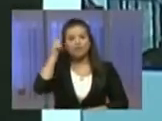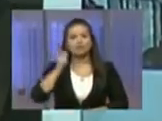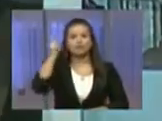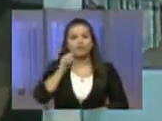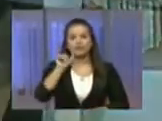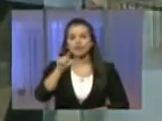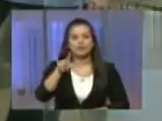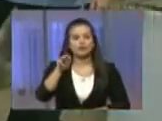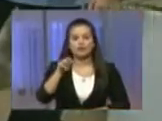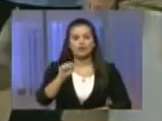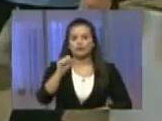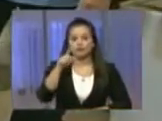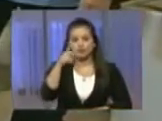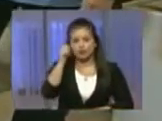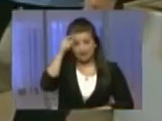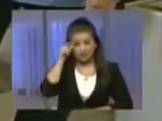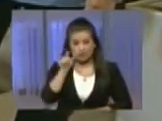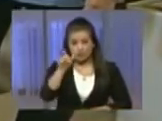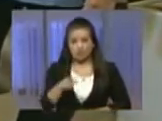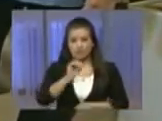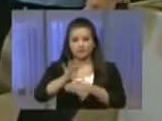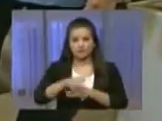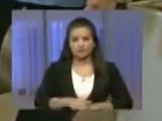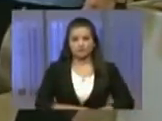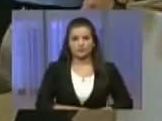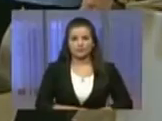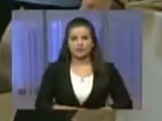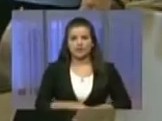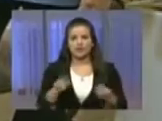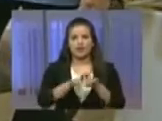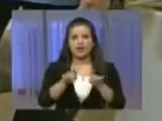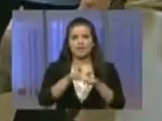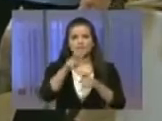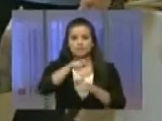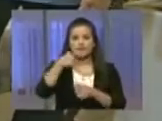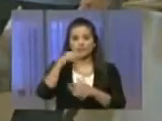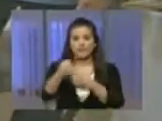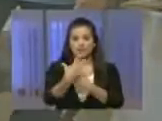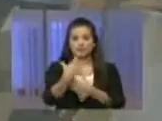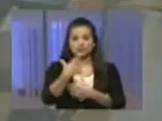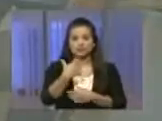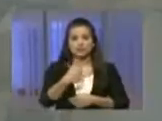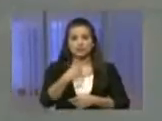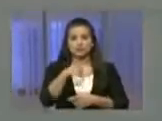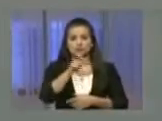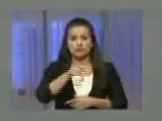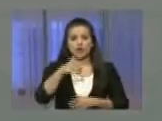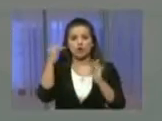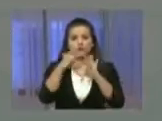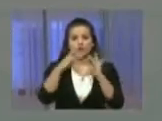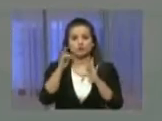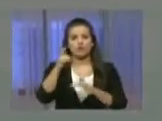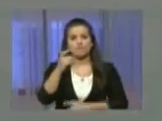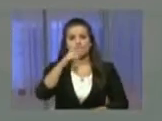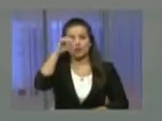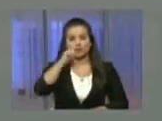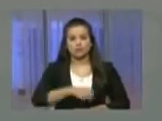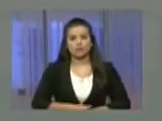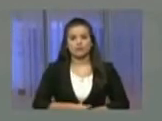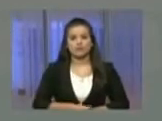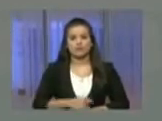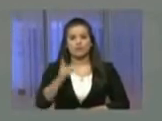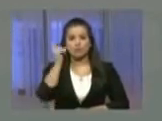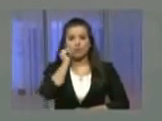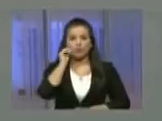Mira se coló por aquí presidente Nicolás Maduro los pueblos indígenas reportando sintonía contacto con maduro legado indígena del